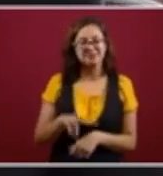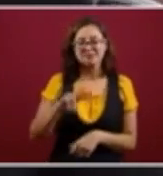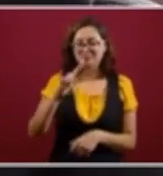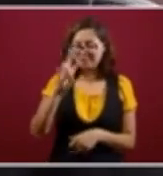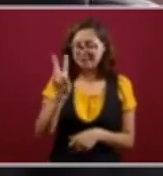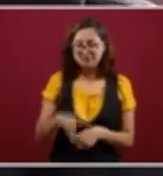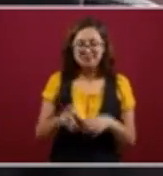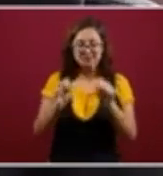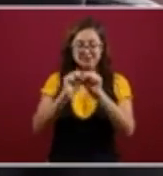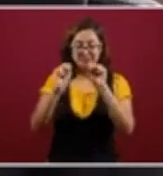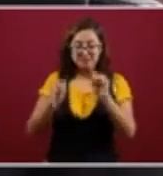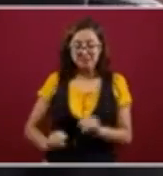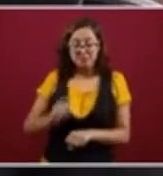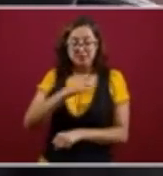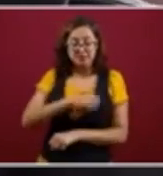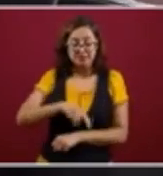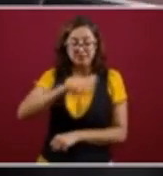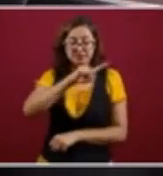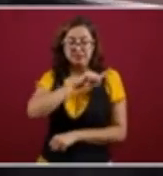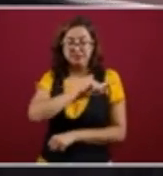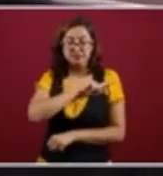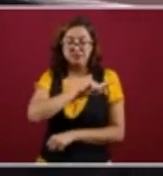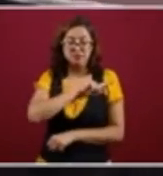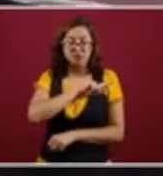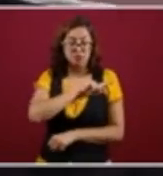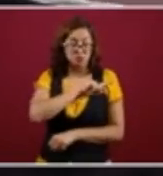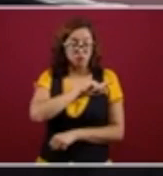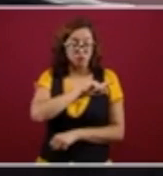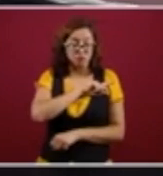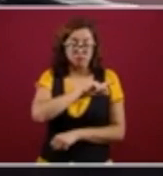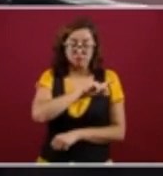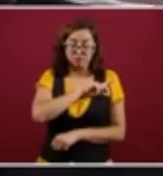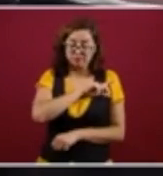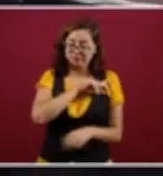el sistema de salud que el sistema educativo,